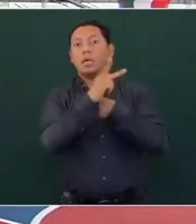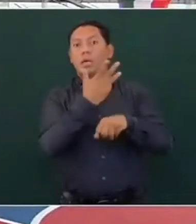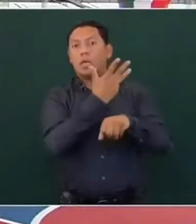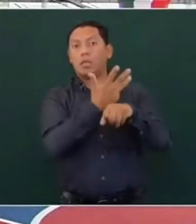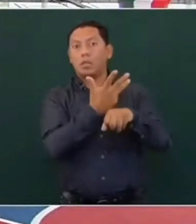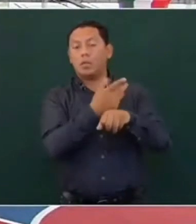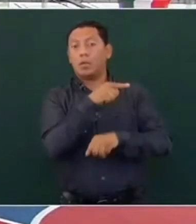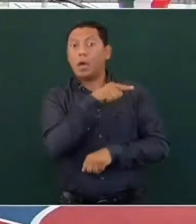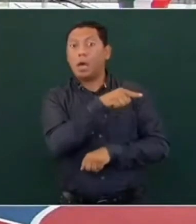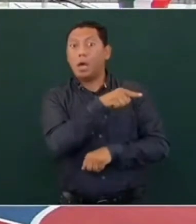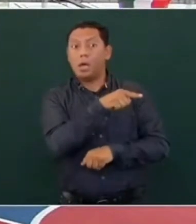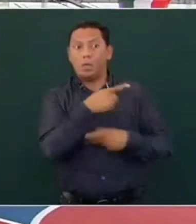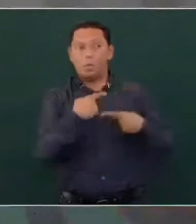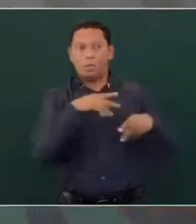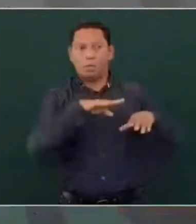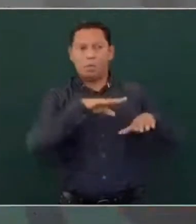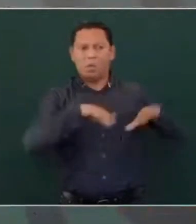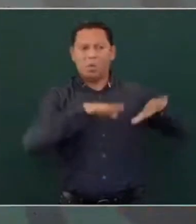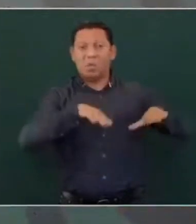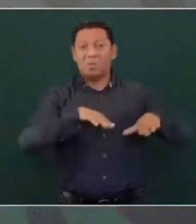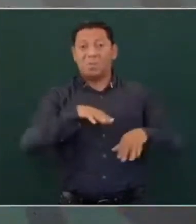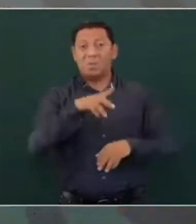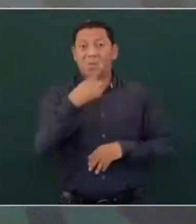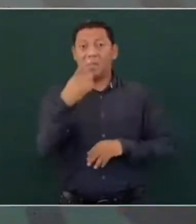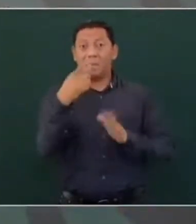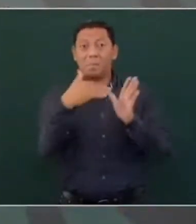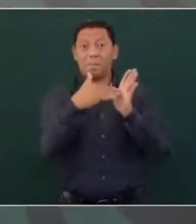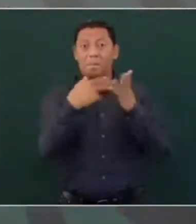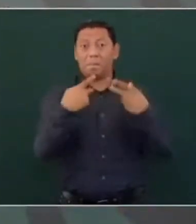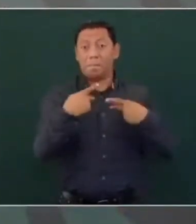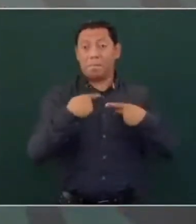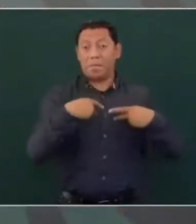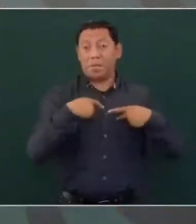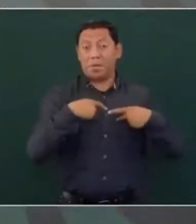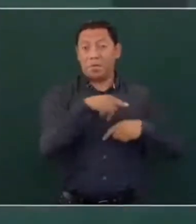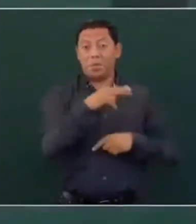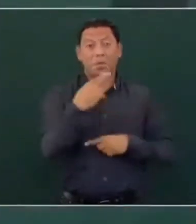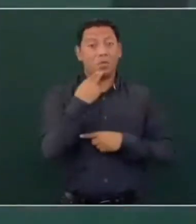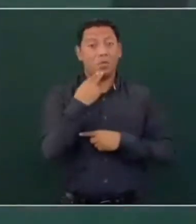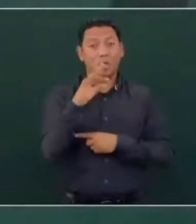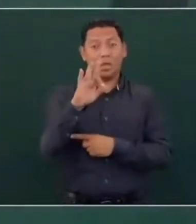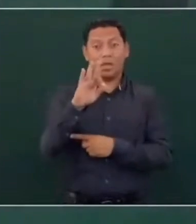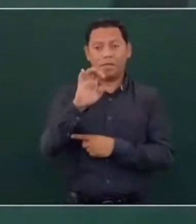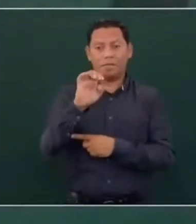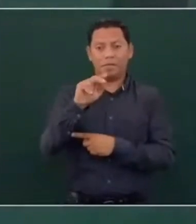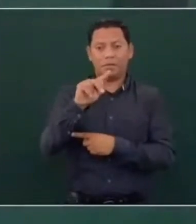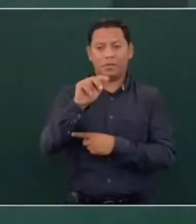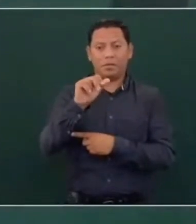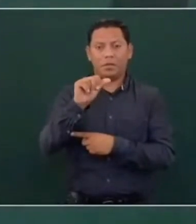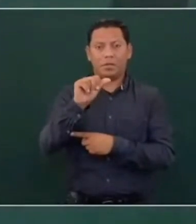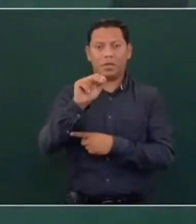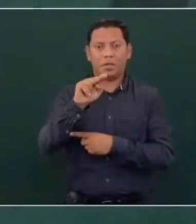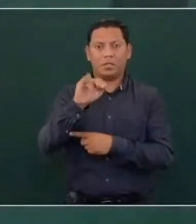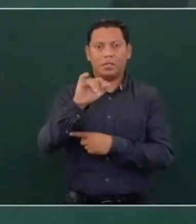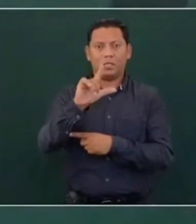donde pierden la vida 100,000 personas y la mayoría jóvenes.